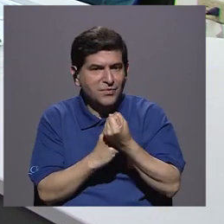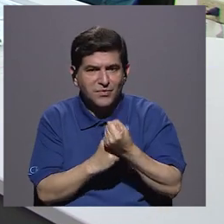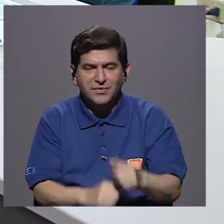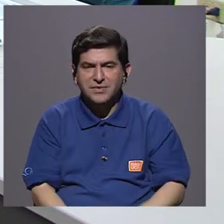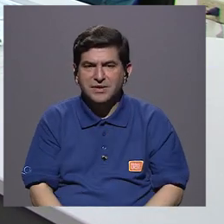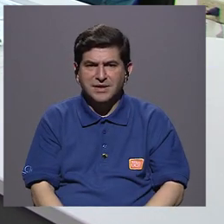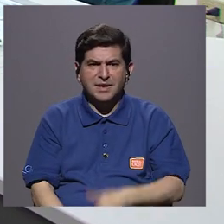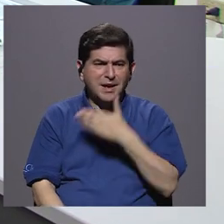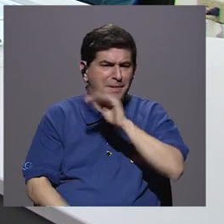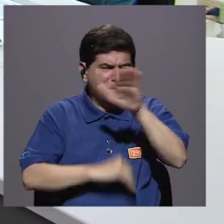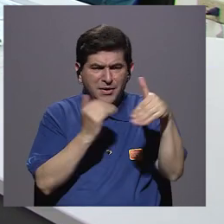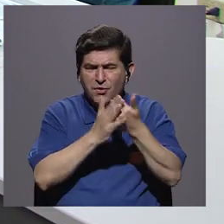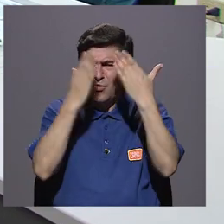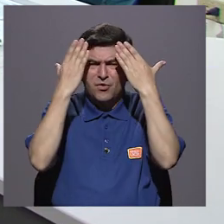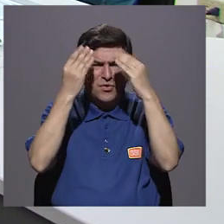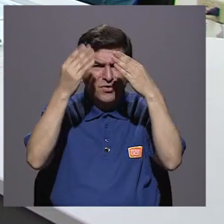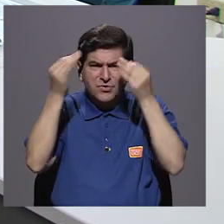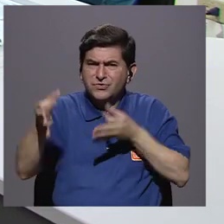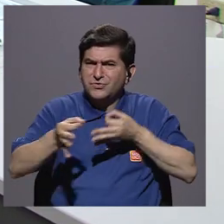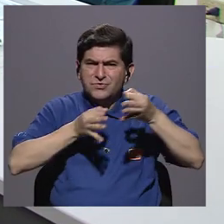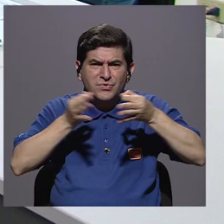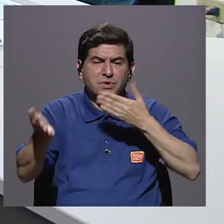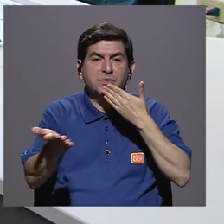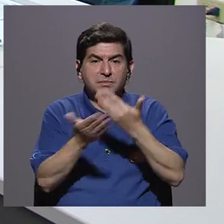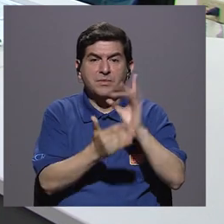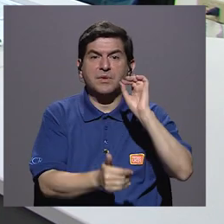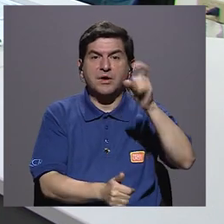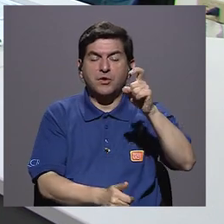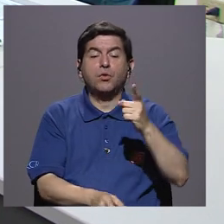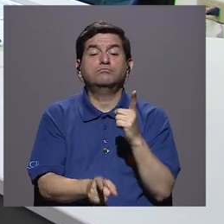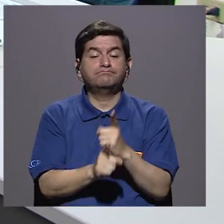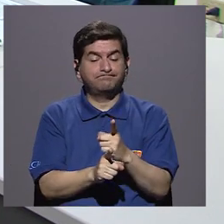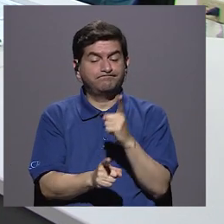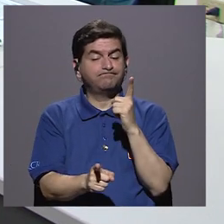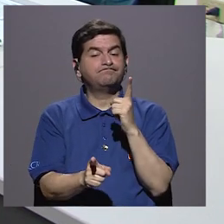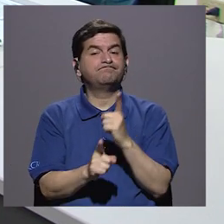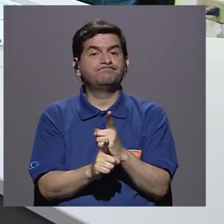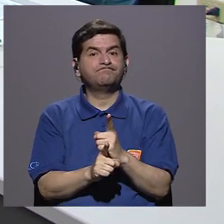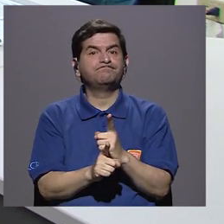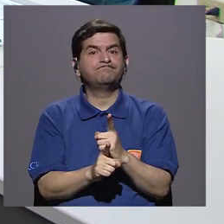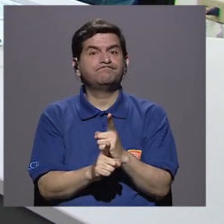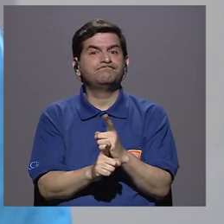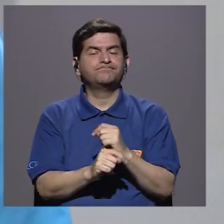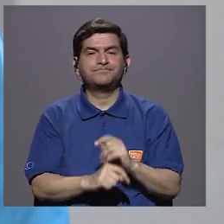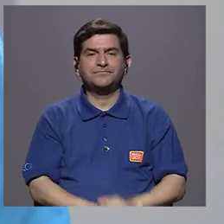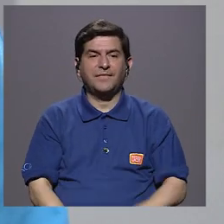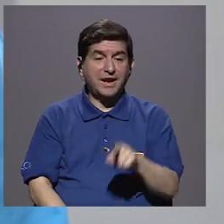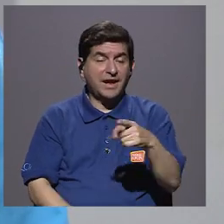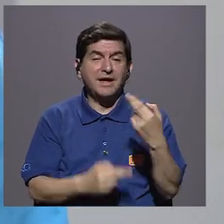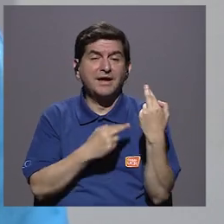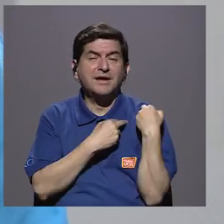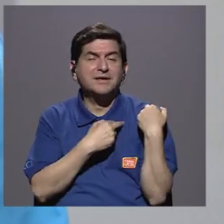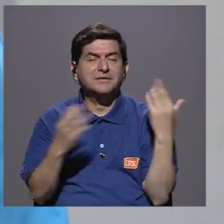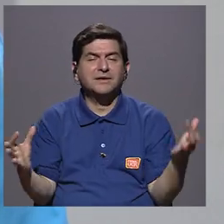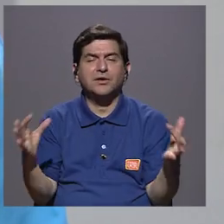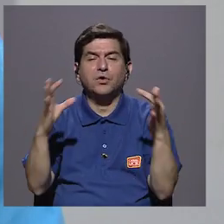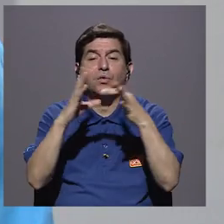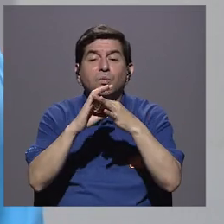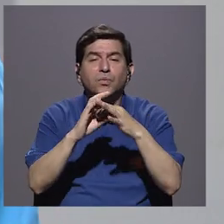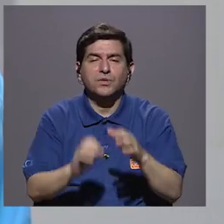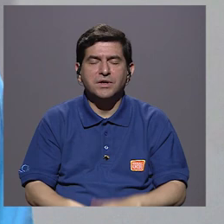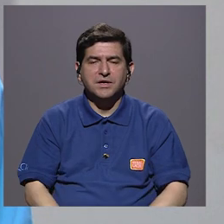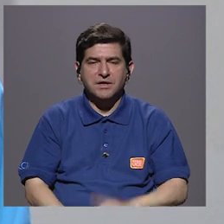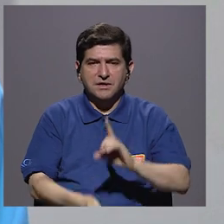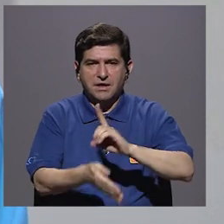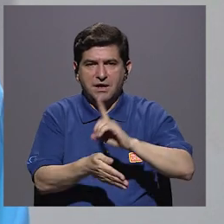y que sí es mejor dar toda esa información por lo que usted decía, para tener un buen diagnóstico. Efectivamente, Gabriela, ese deber va ligado también al